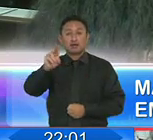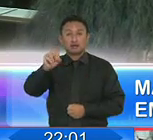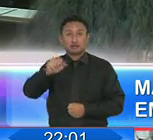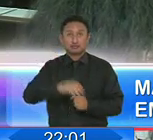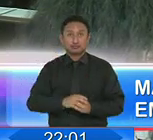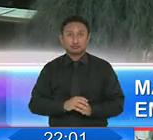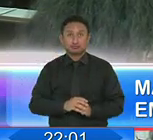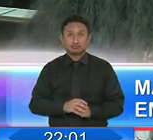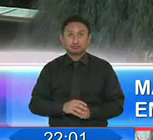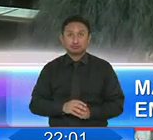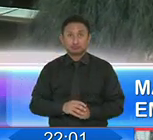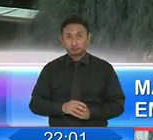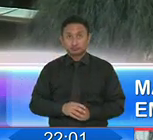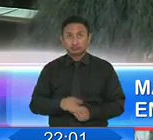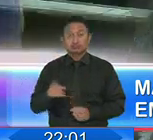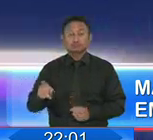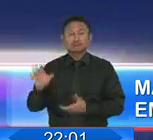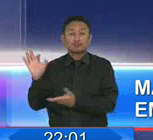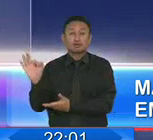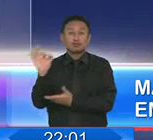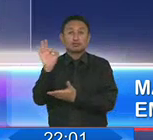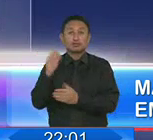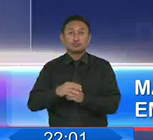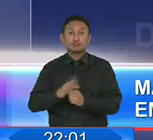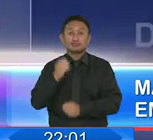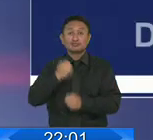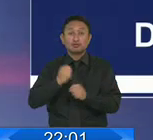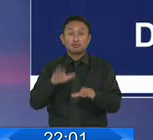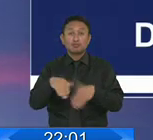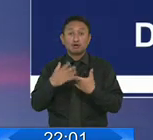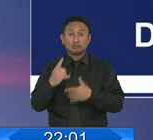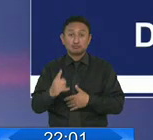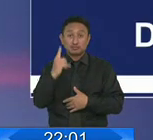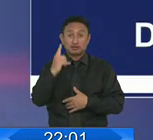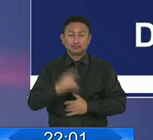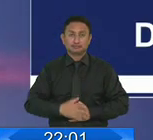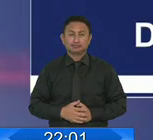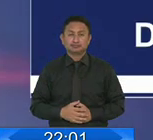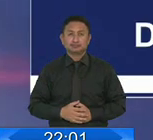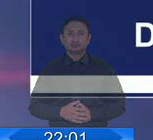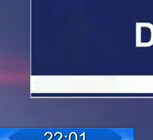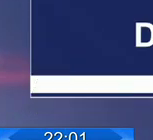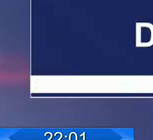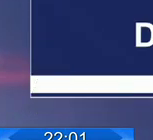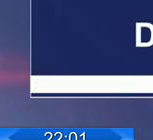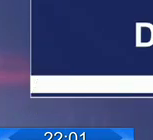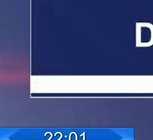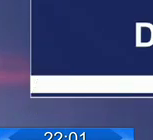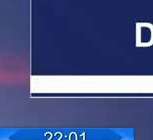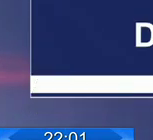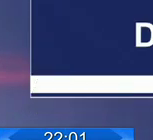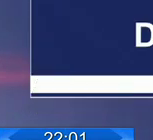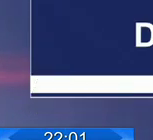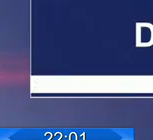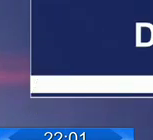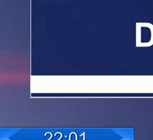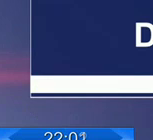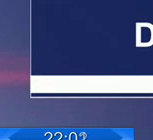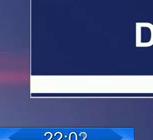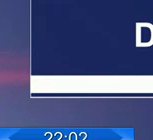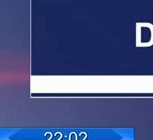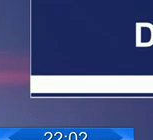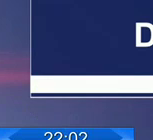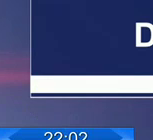Iván Ontaneda. Según la presentación, el empleo adecuado creció de 37.9% a 38.8% entre marzo y diciembre